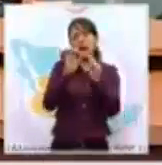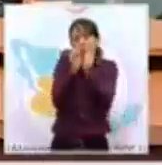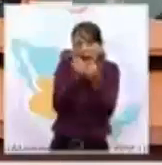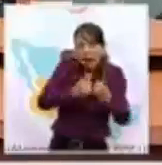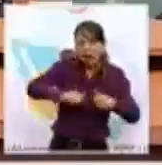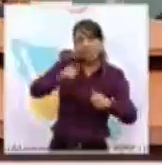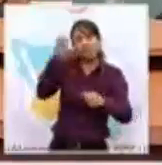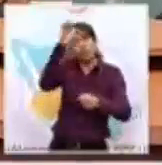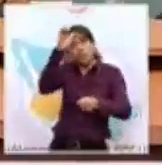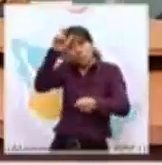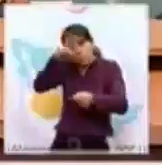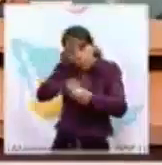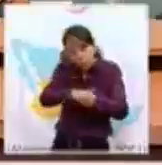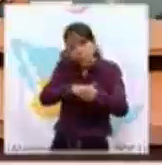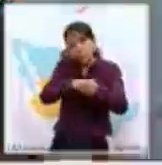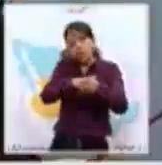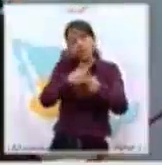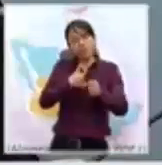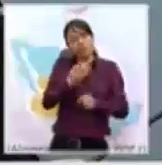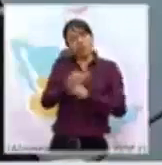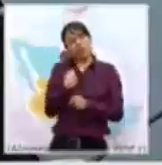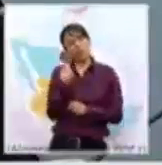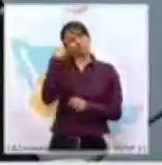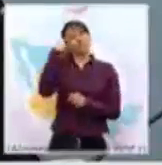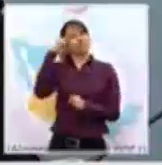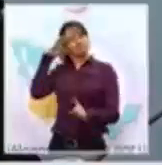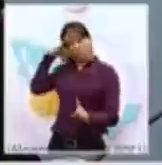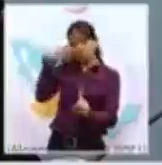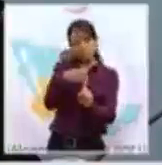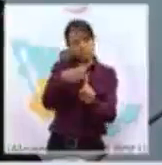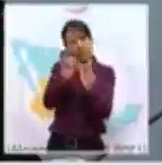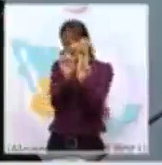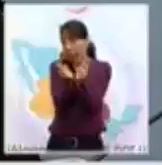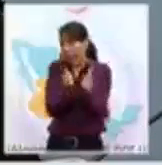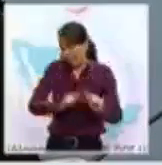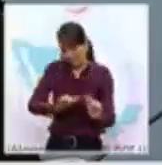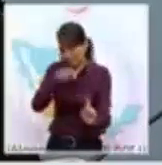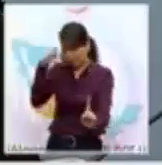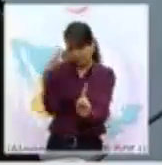pensando específicamente en el arte, podría el arte, podría la cultura